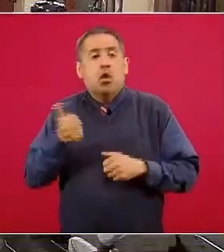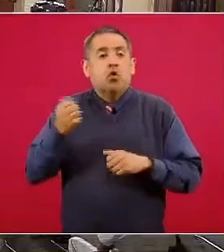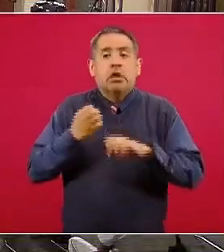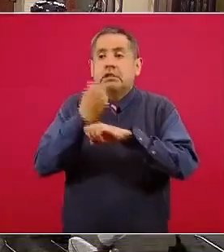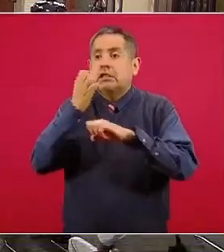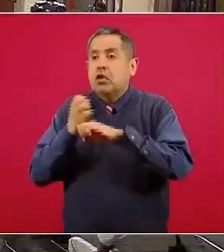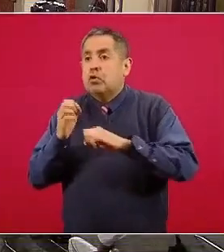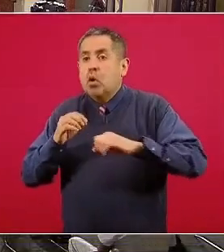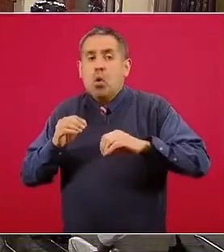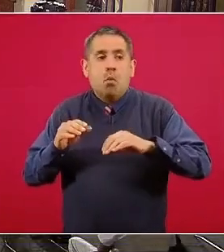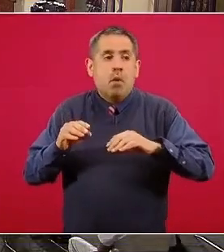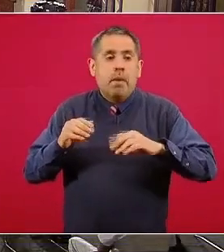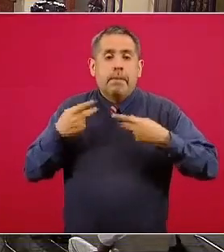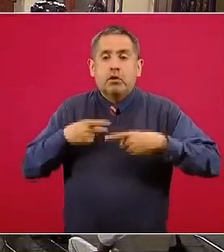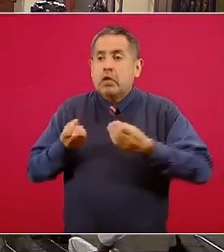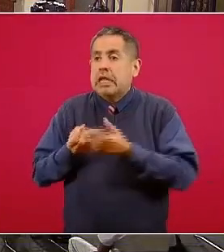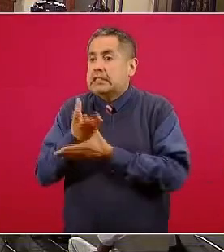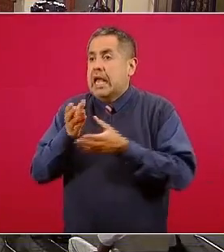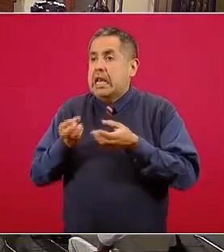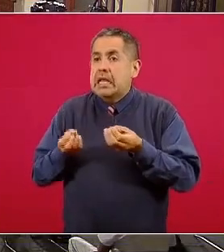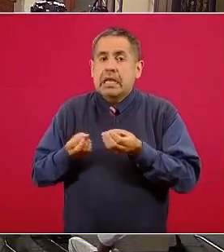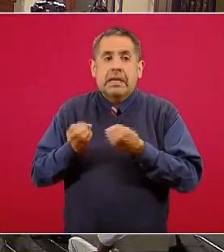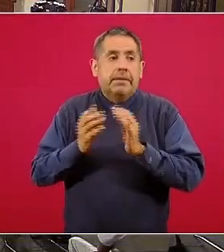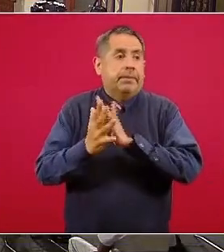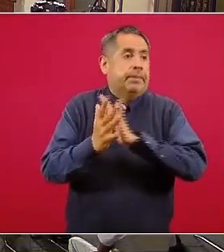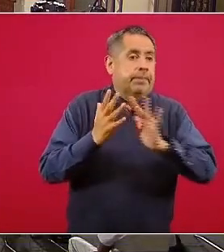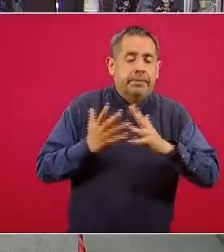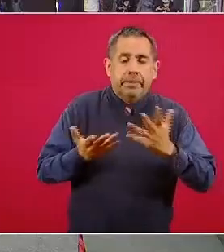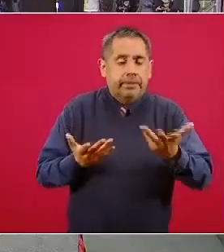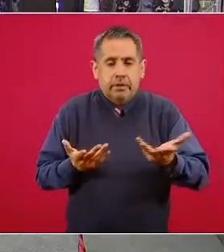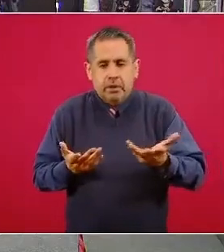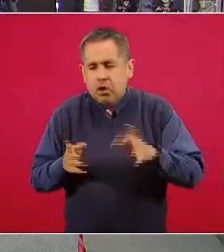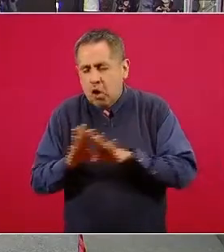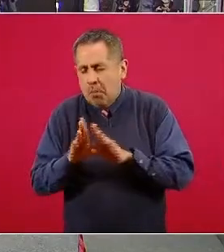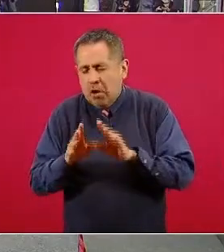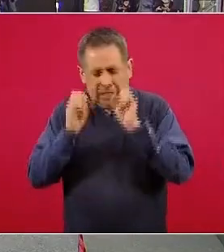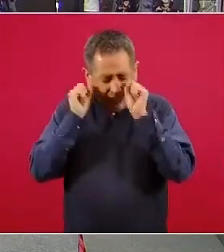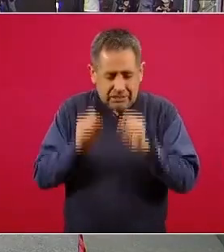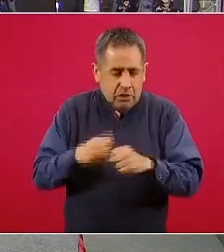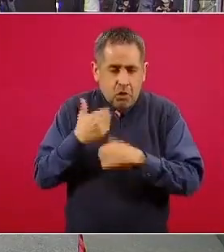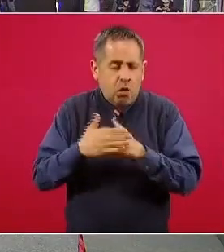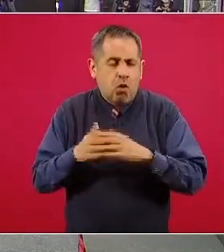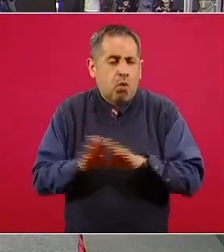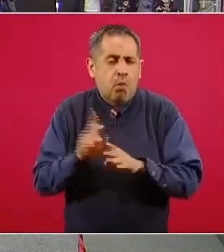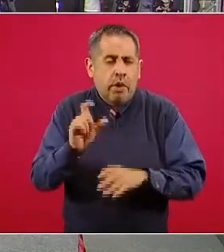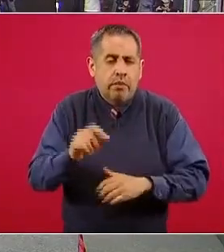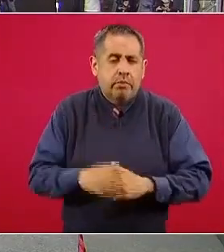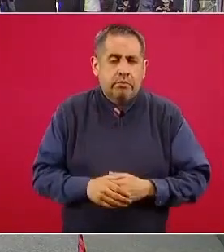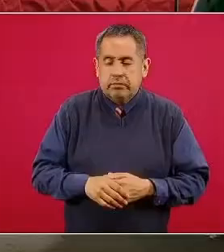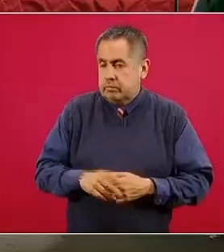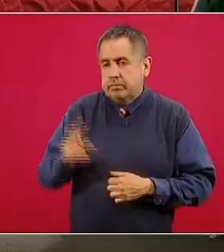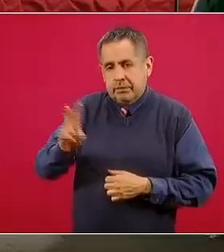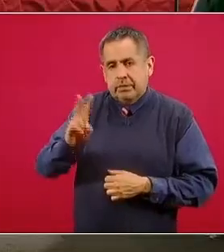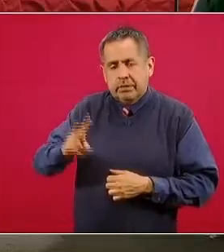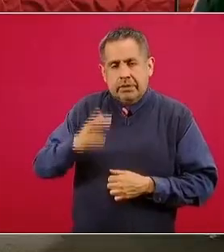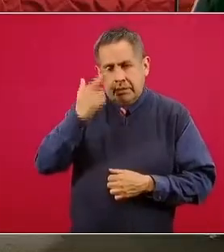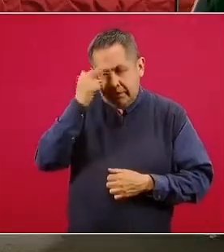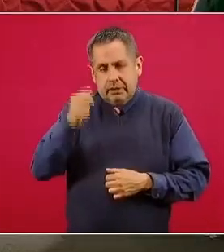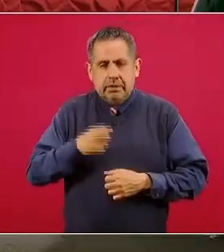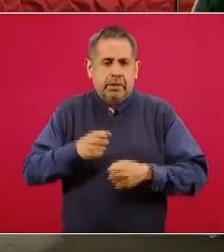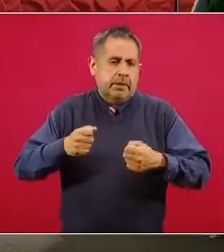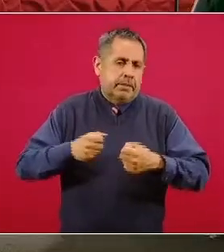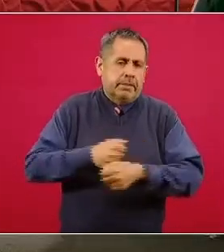los estados aledaños. Entonces, ¿qué factores tendría que haber para que haya un regreso seguro? Muchas gracias. Efectivamente, tuvimos una